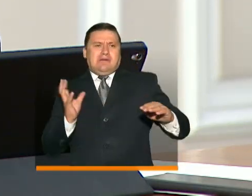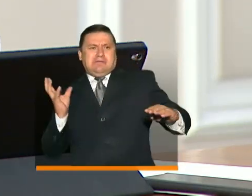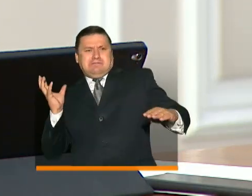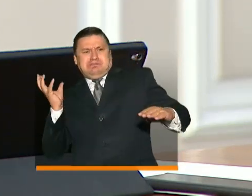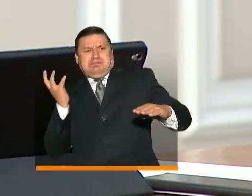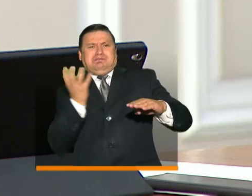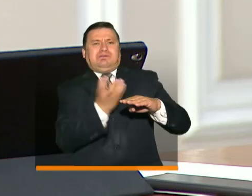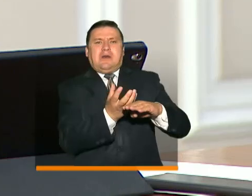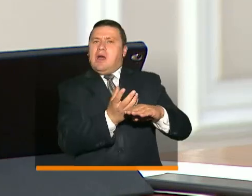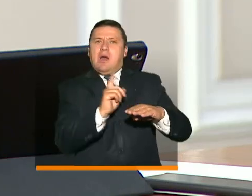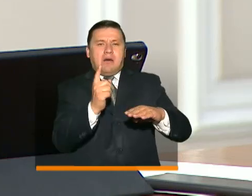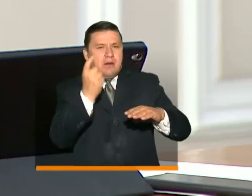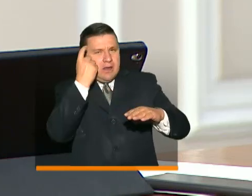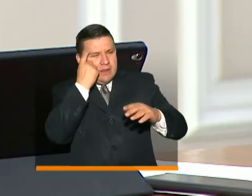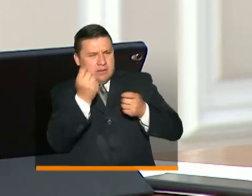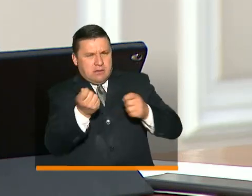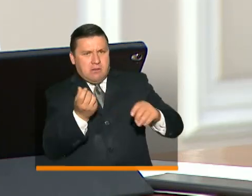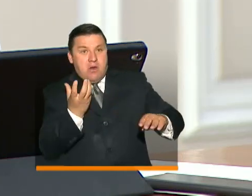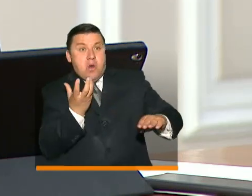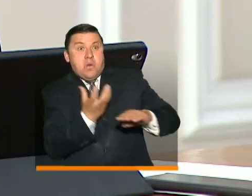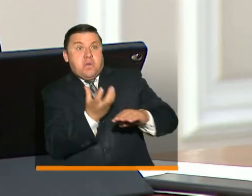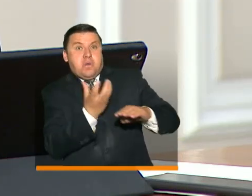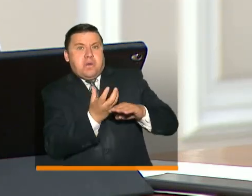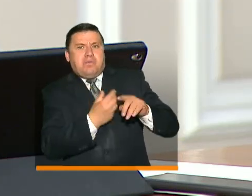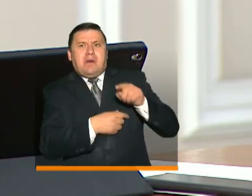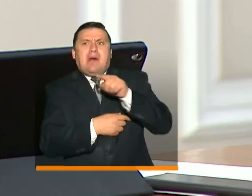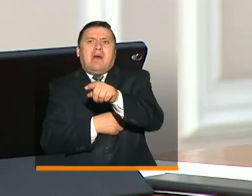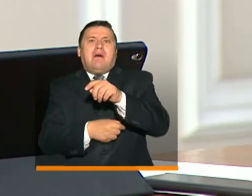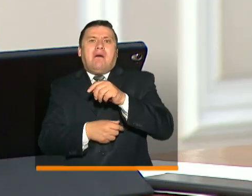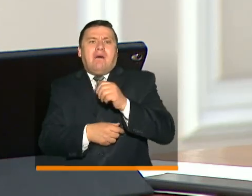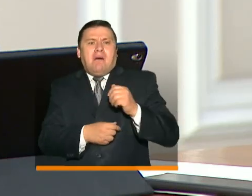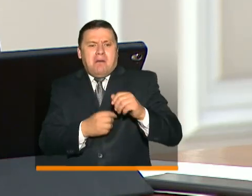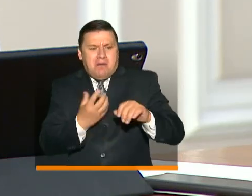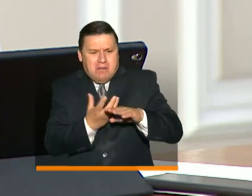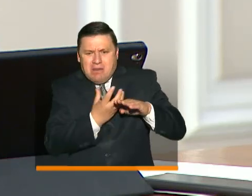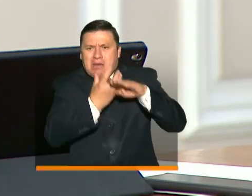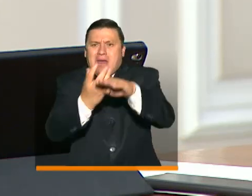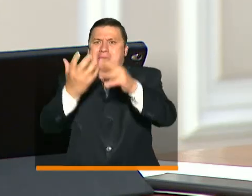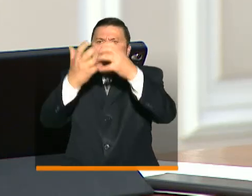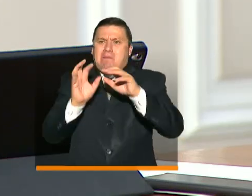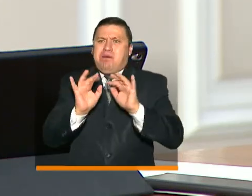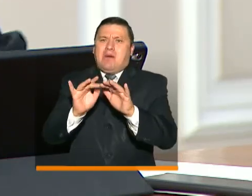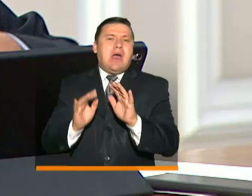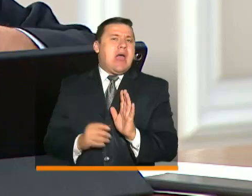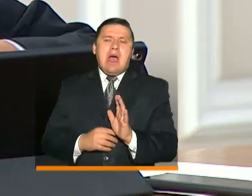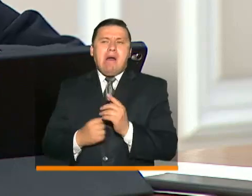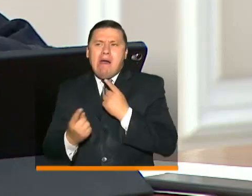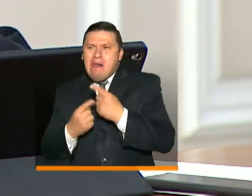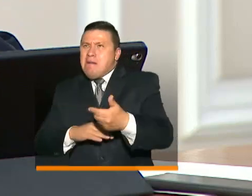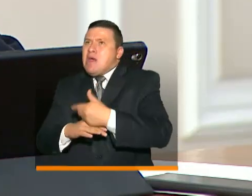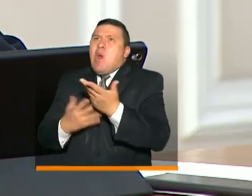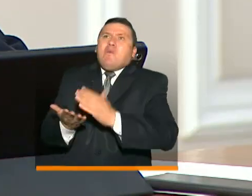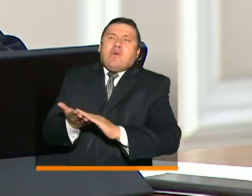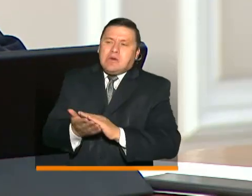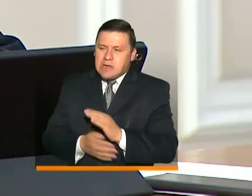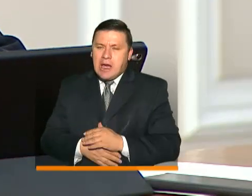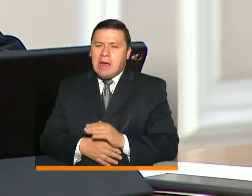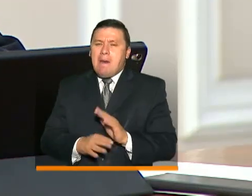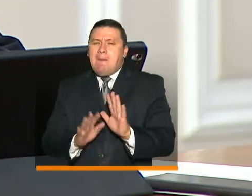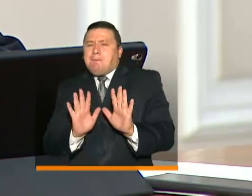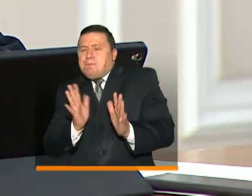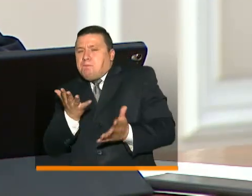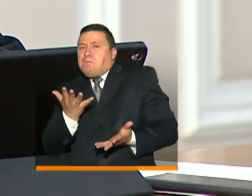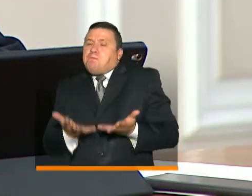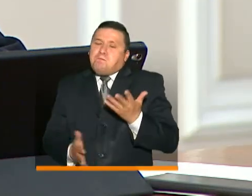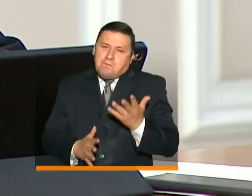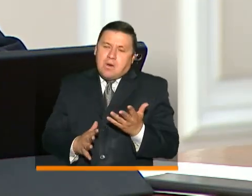manera inteligente, que no vayamos a ocupar todos al mismo tiempo. De esa manera, estamos promoviendo la posibilidad de